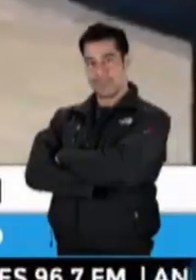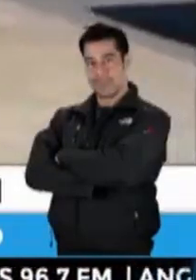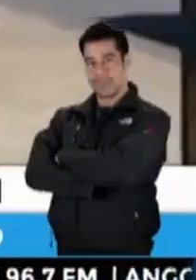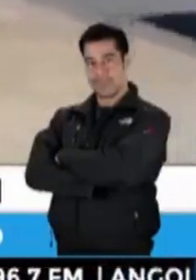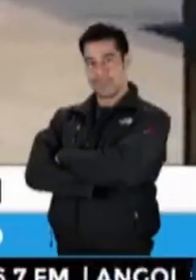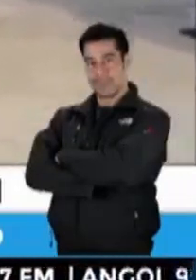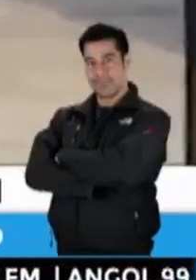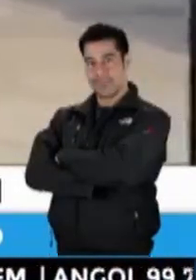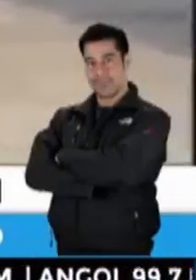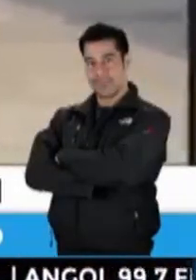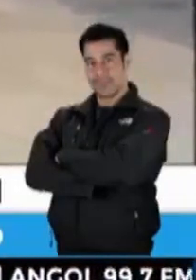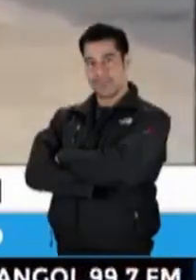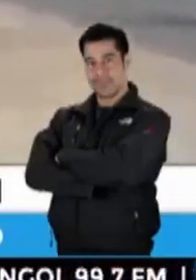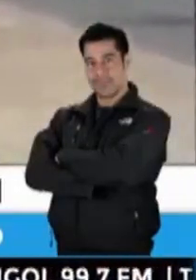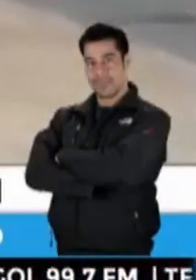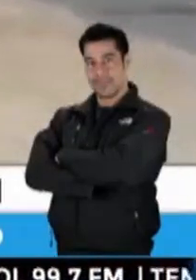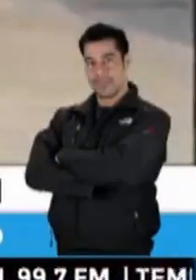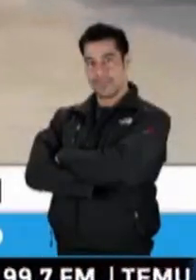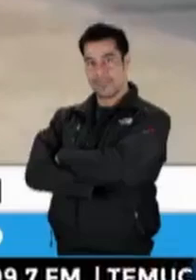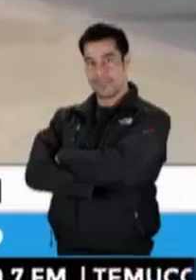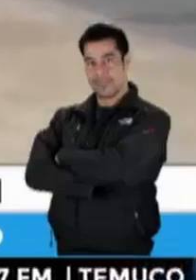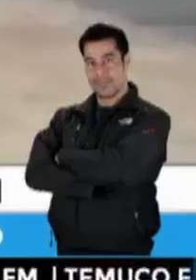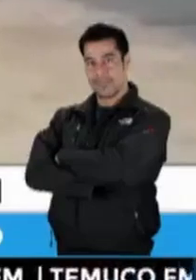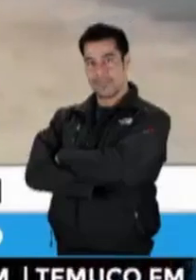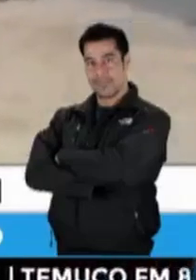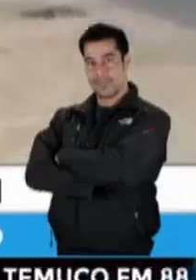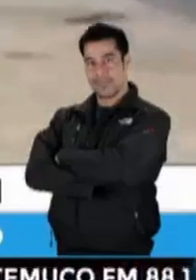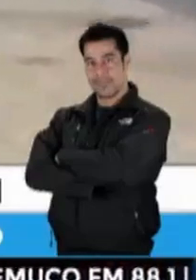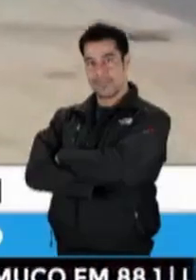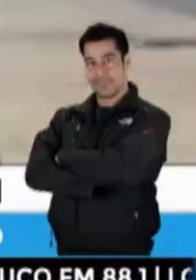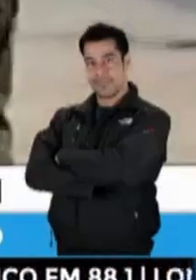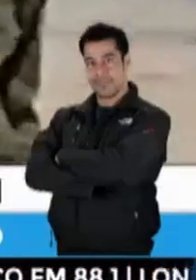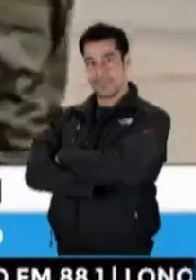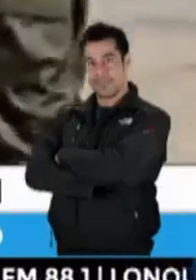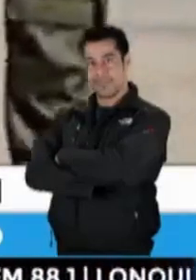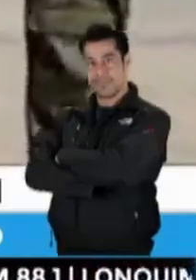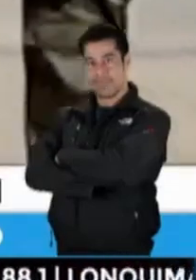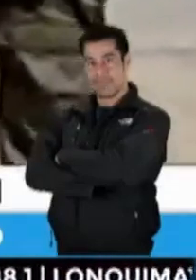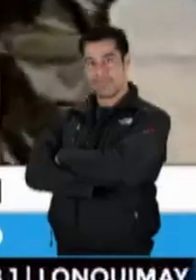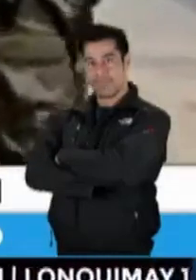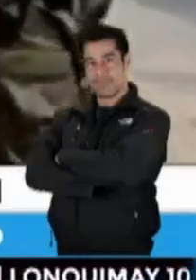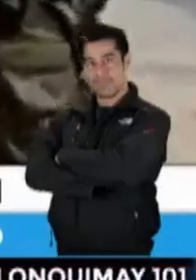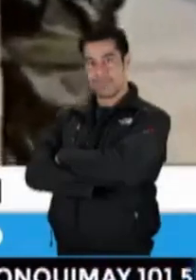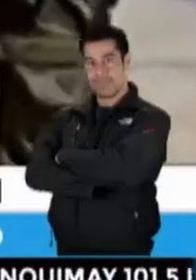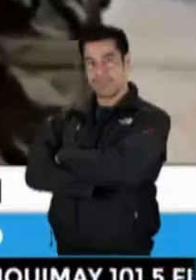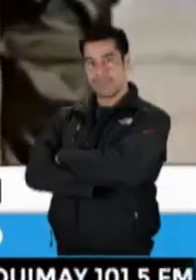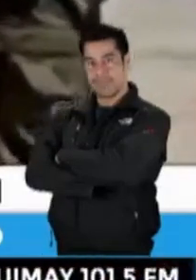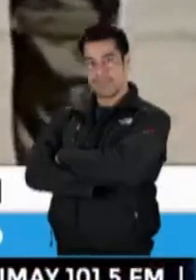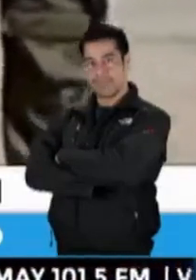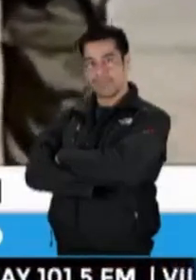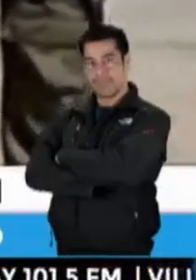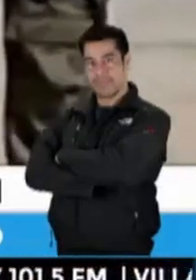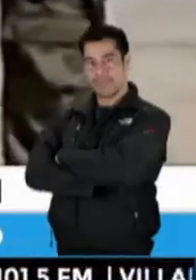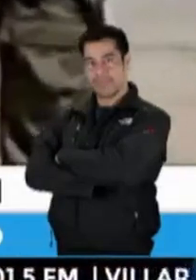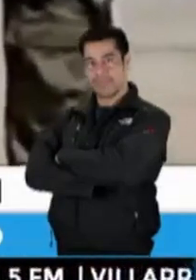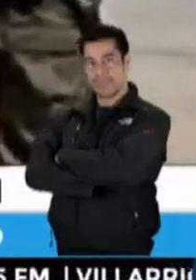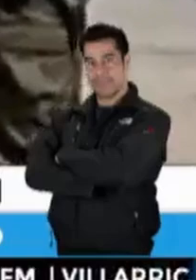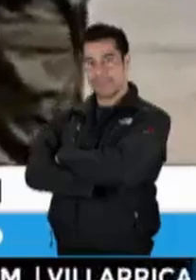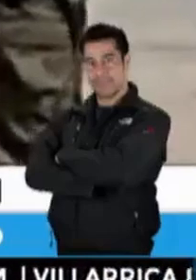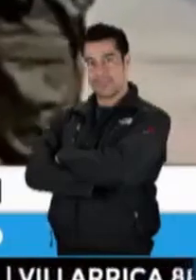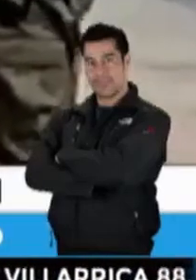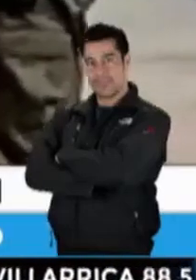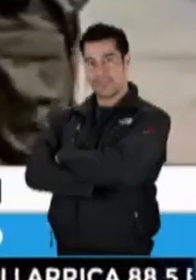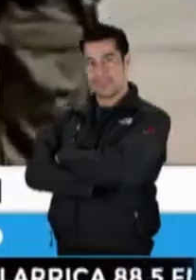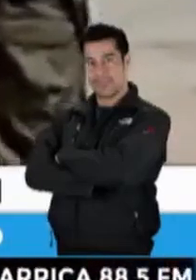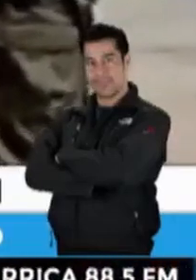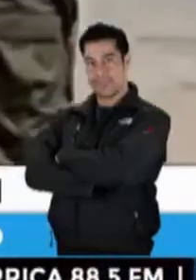clínica Dávila, en la comuna de Estación Central, acá en la calle Arica 4040, el lugar fue empadronado por carabineros. Todos ellos cerraron